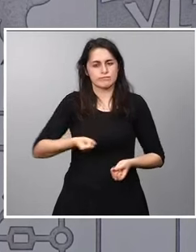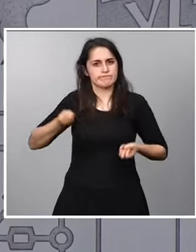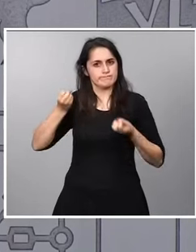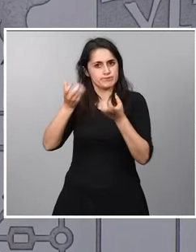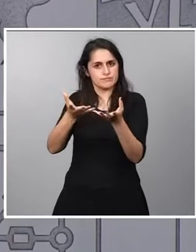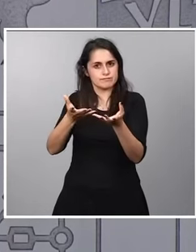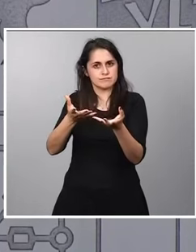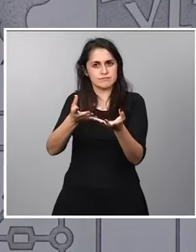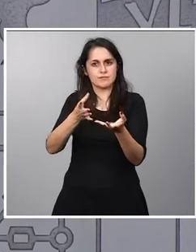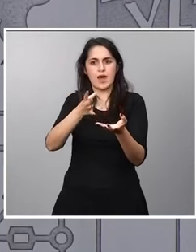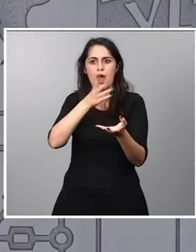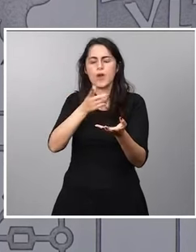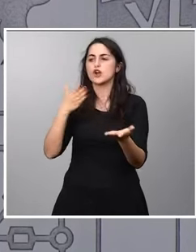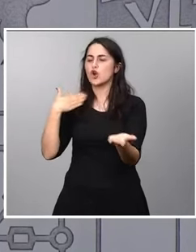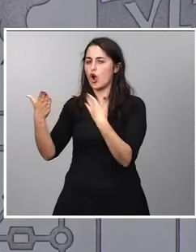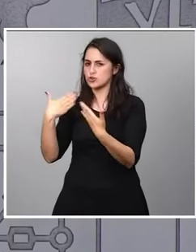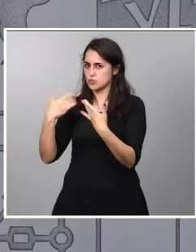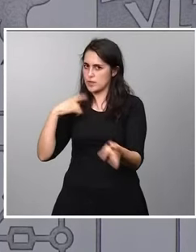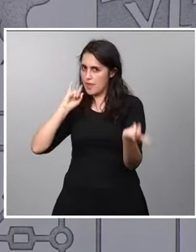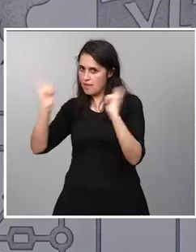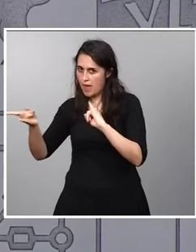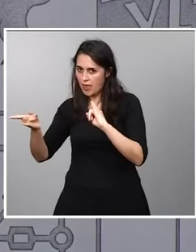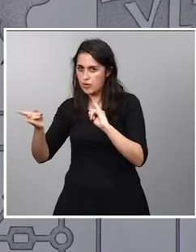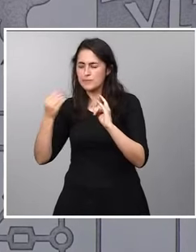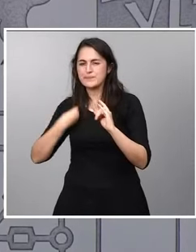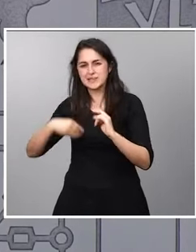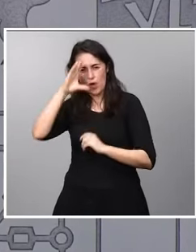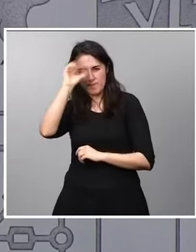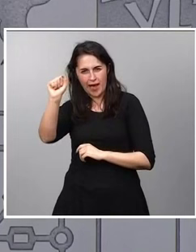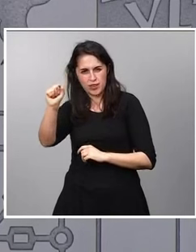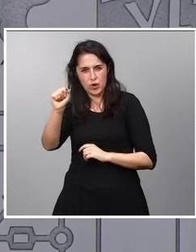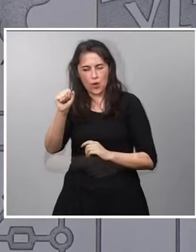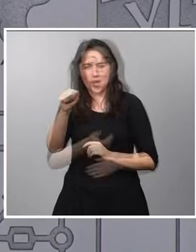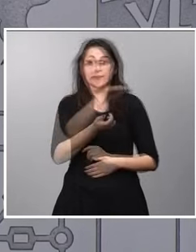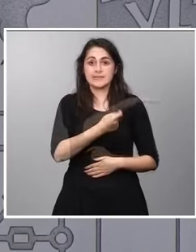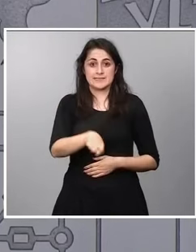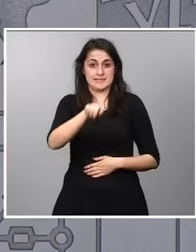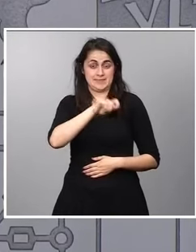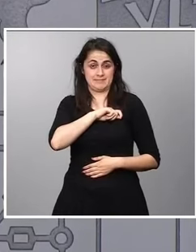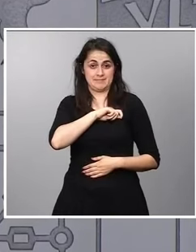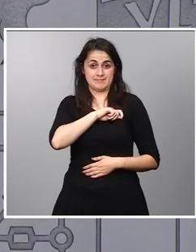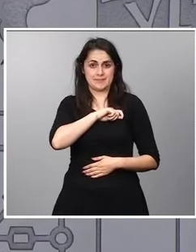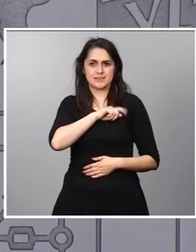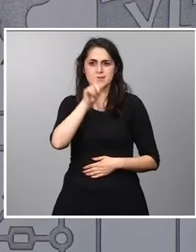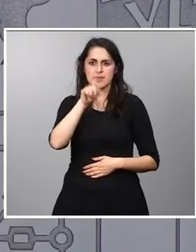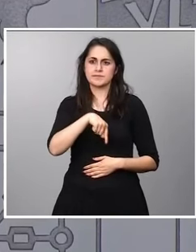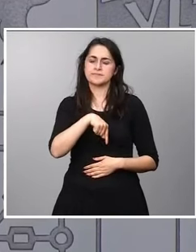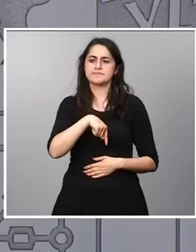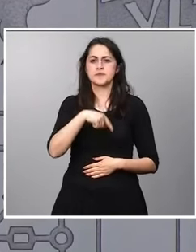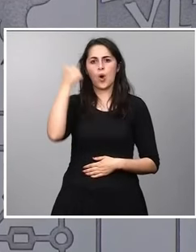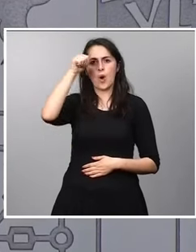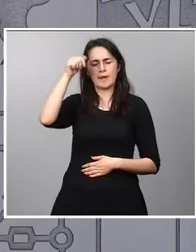que acabo de llamar a consultas a nuestra embajadora en Buenos Aires sined el ministro